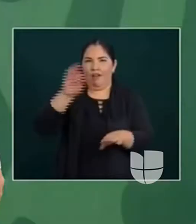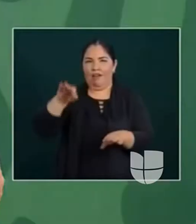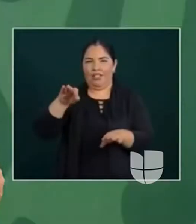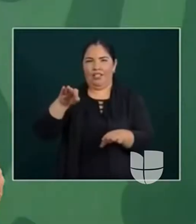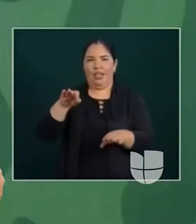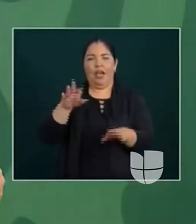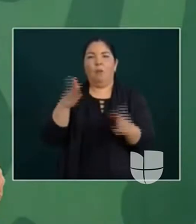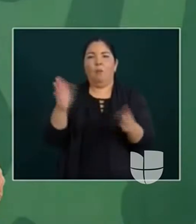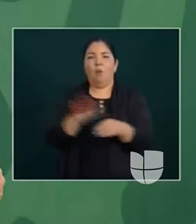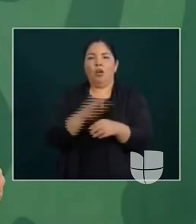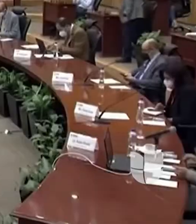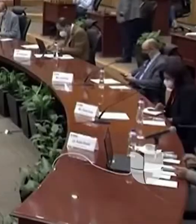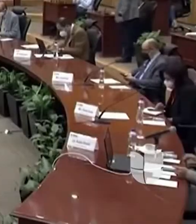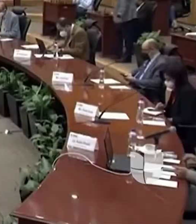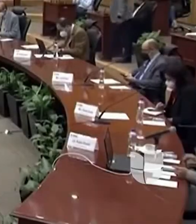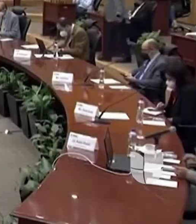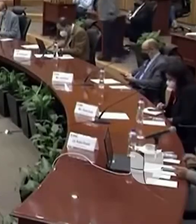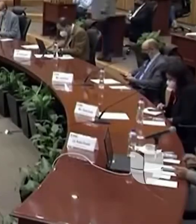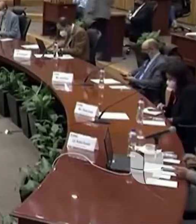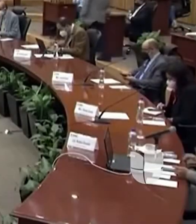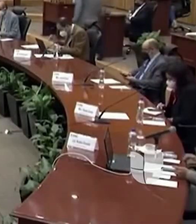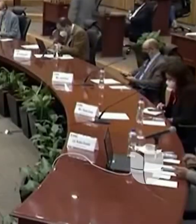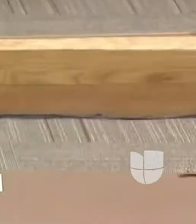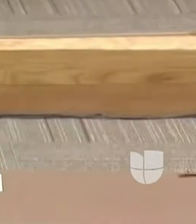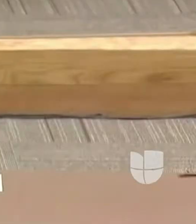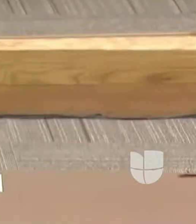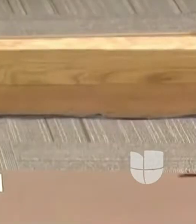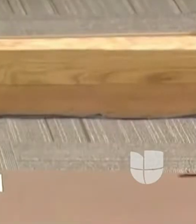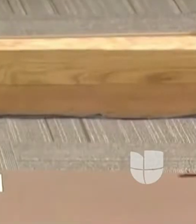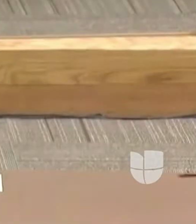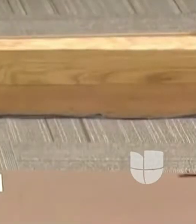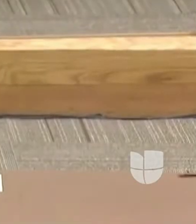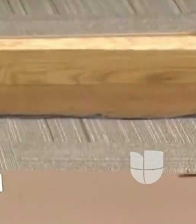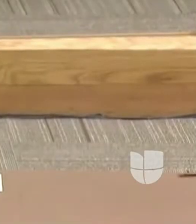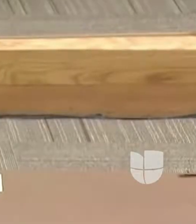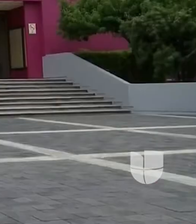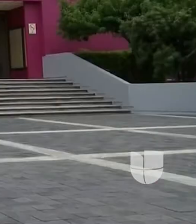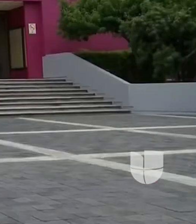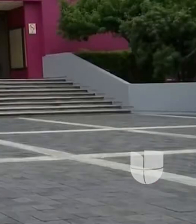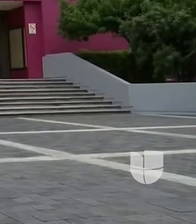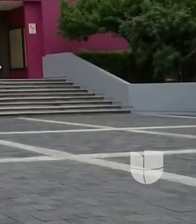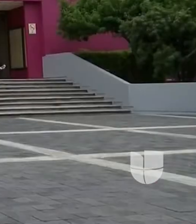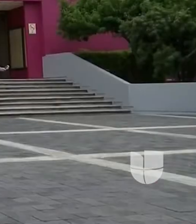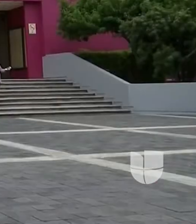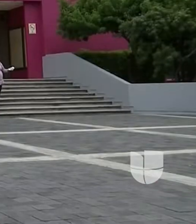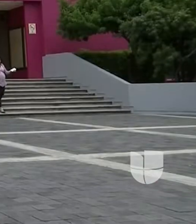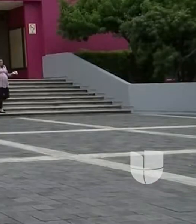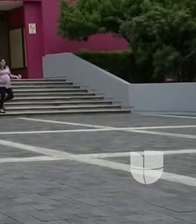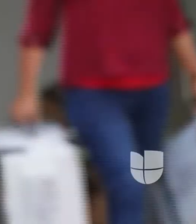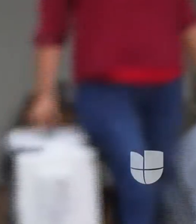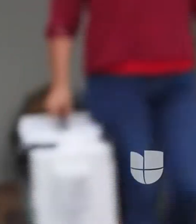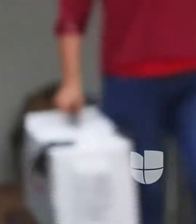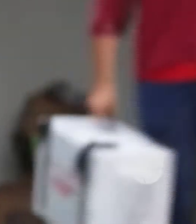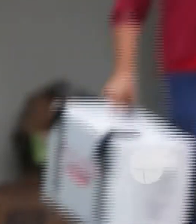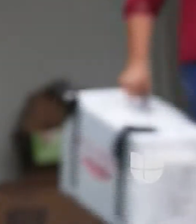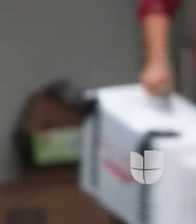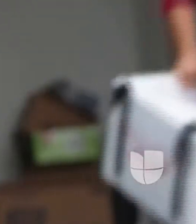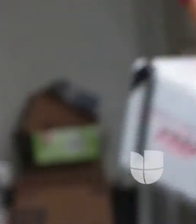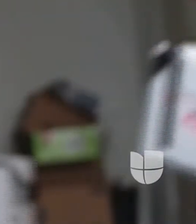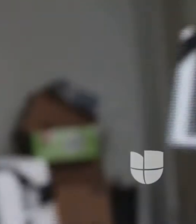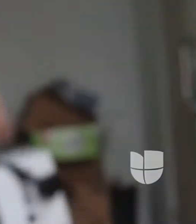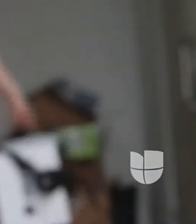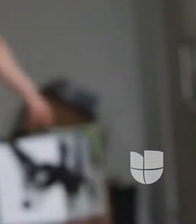Mañosamente se quedan callados. Hoy, el presidente consejero del Instituto Nacional Electoral defendió la labor del organismo y aseguró que a